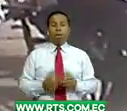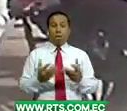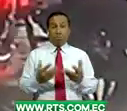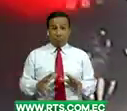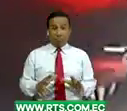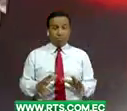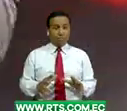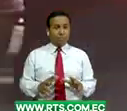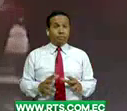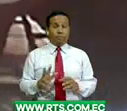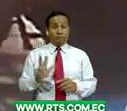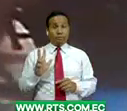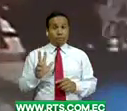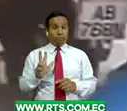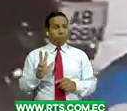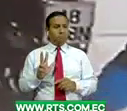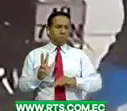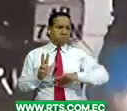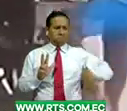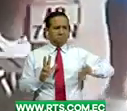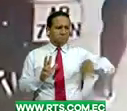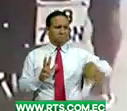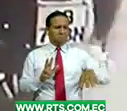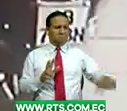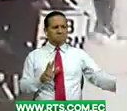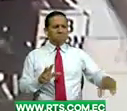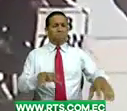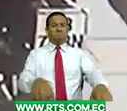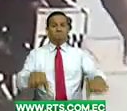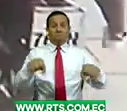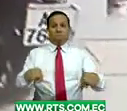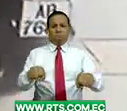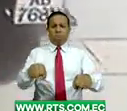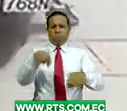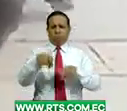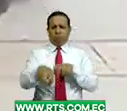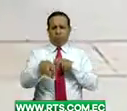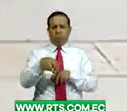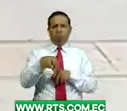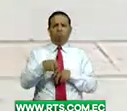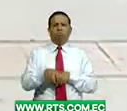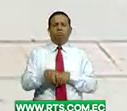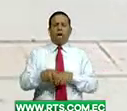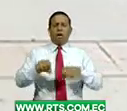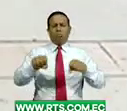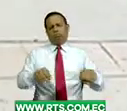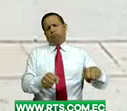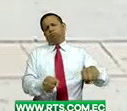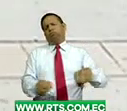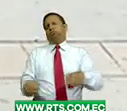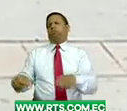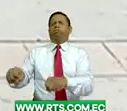Finalmente, los tres se embarcaron en la motocicleta y se fueron con rumbo desconocido.